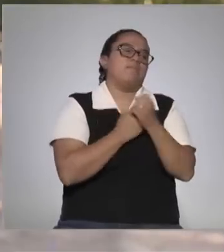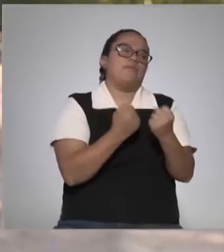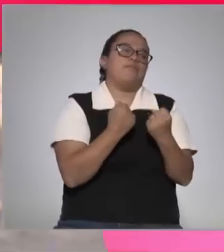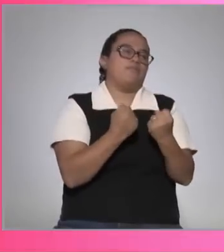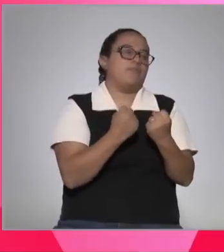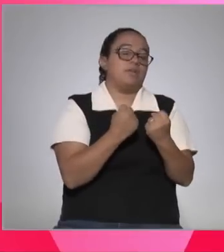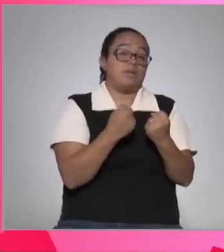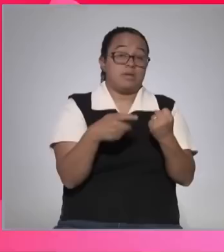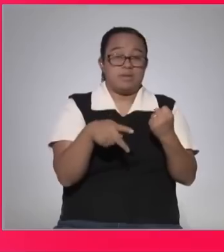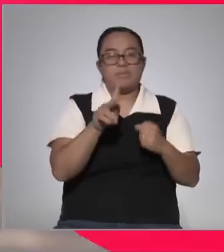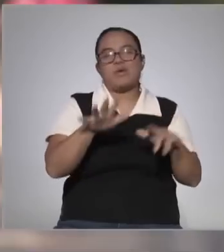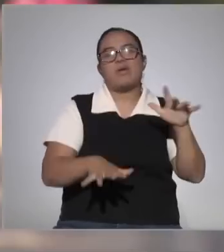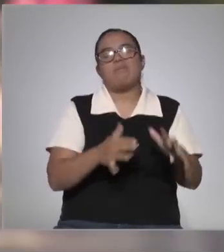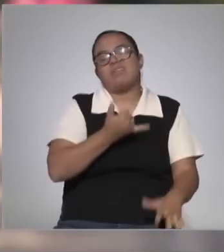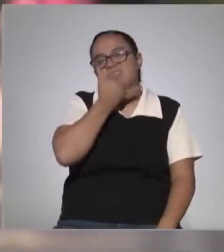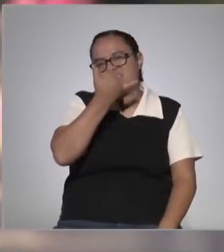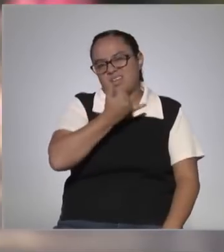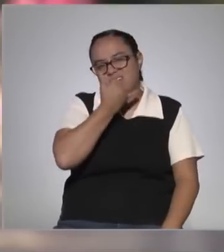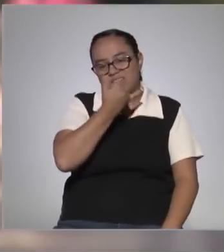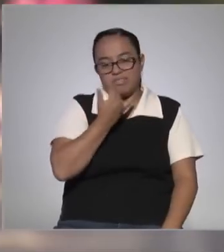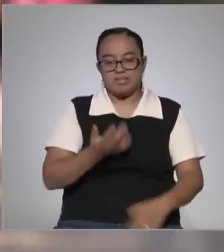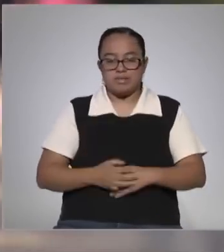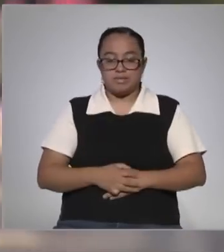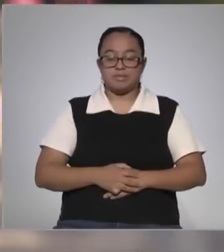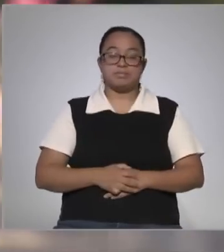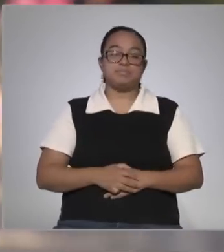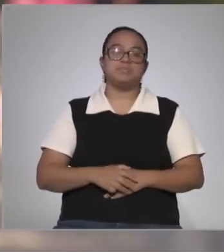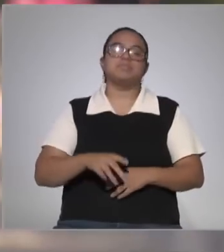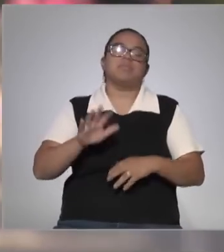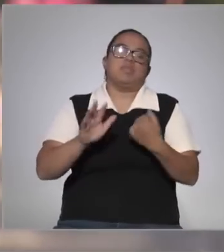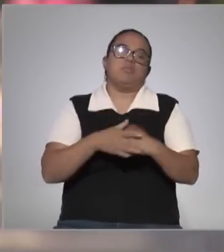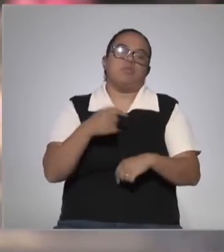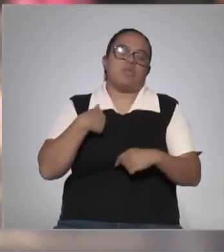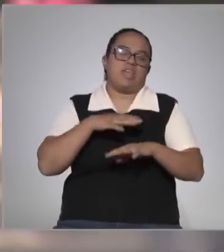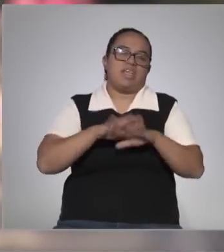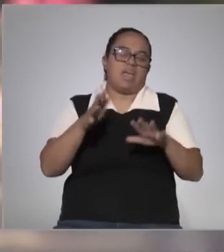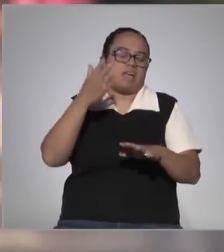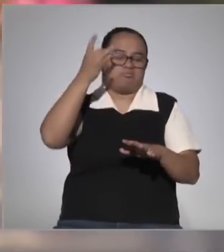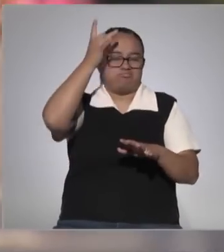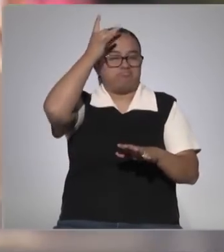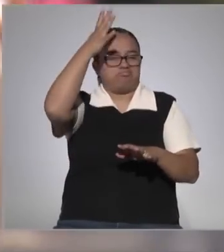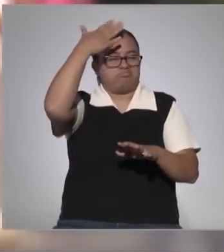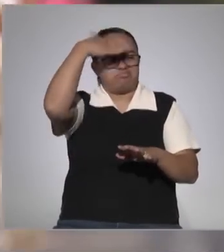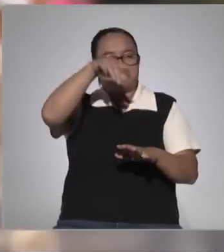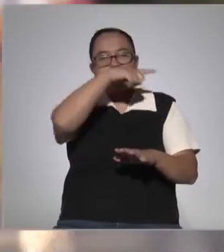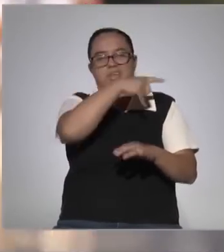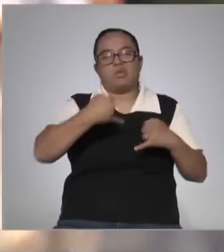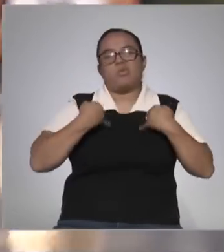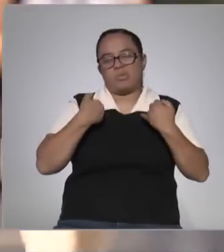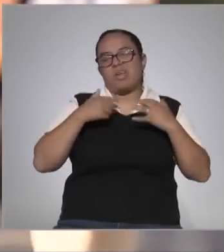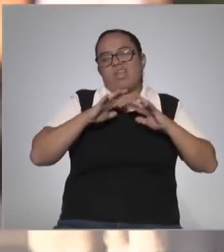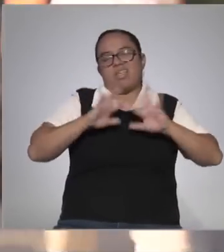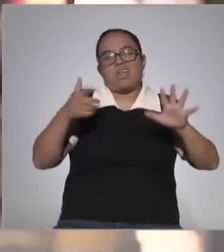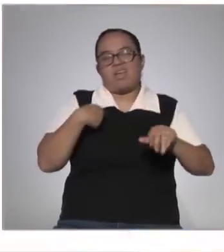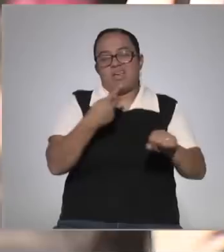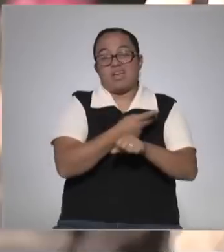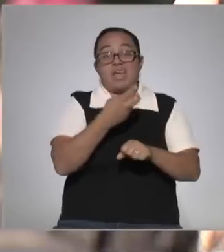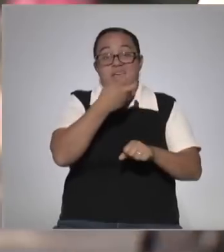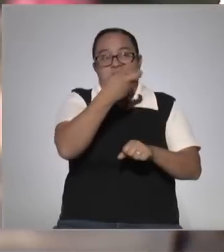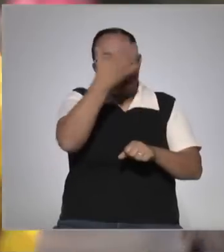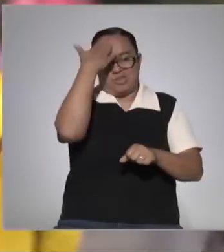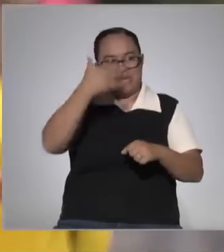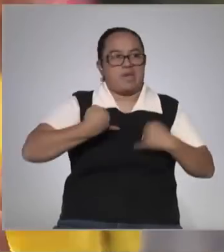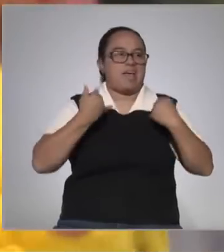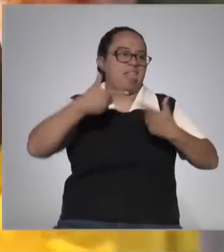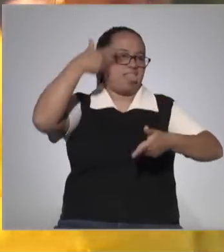no es así. Porque uno pues ya pasó por la juventud, y en la juventud pues es ahora sí que la locura.